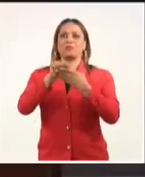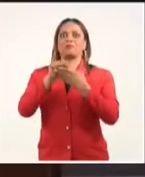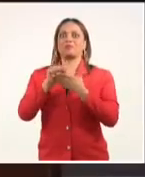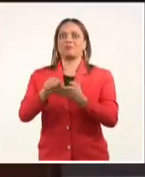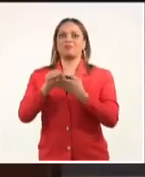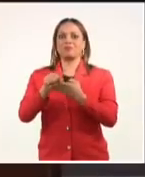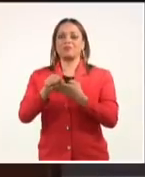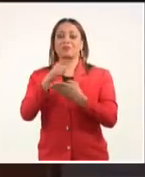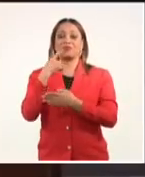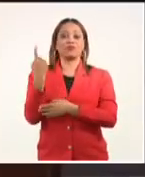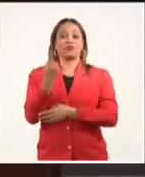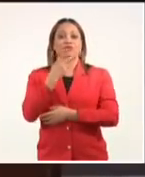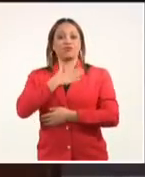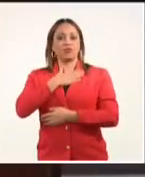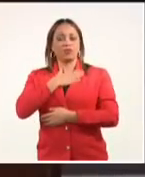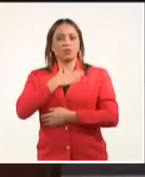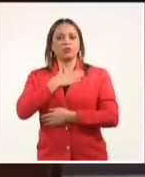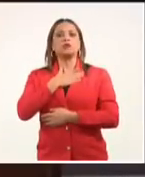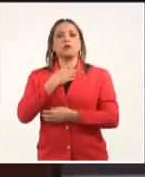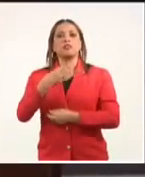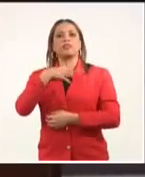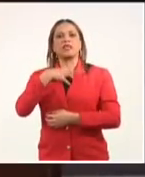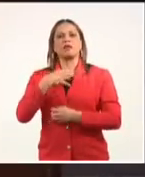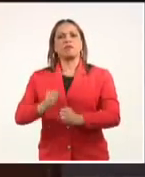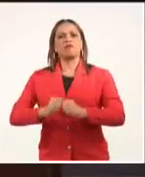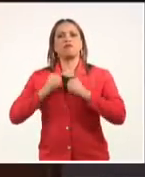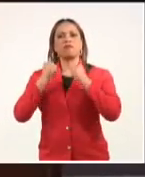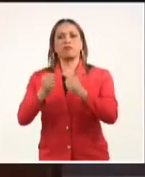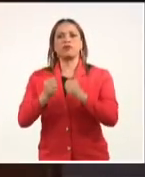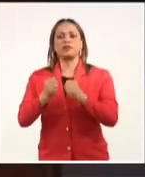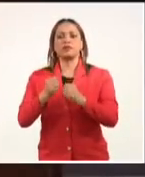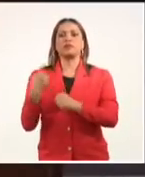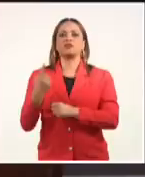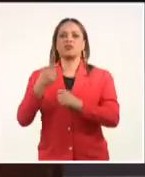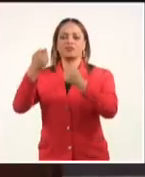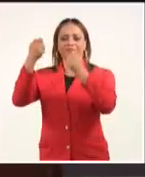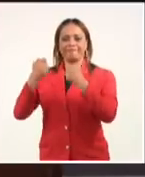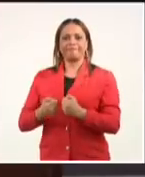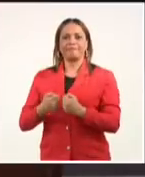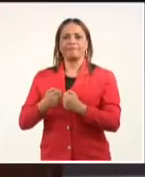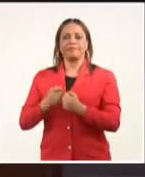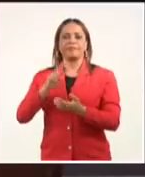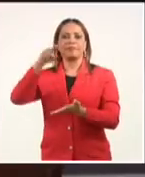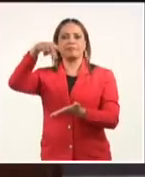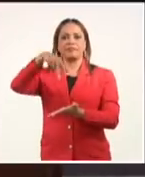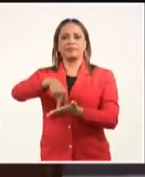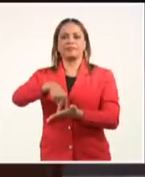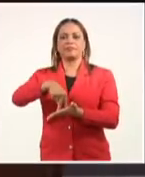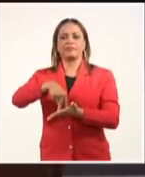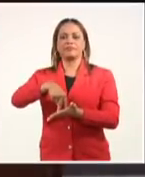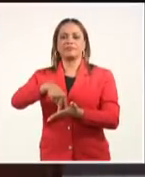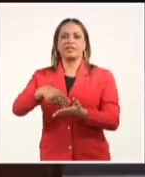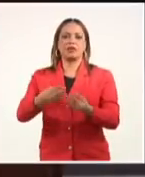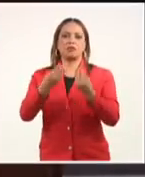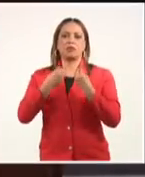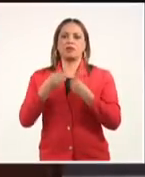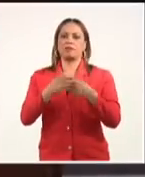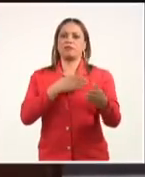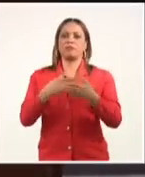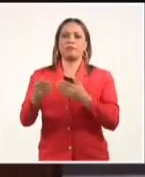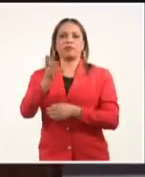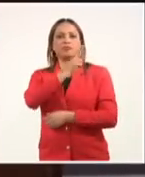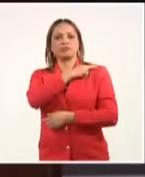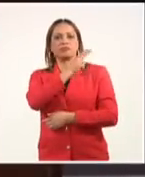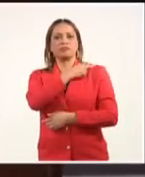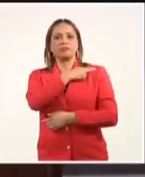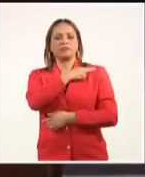Y mientras nos queden fuerzas, estaremos en el puesto que se nos asigne, por modesto